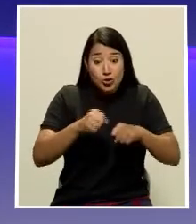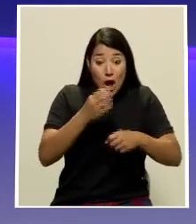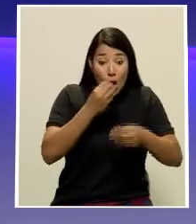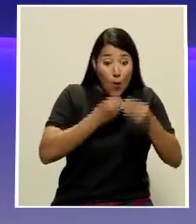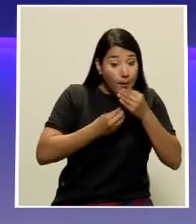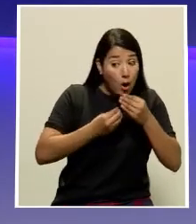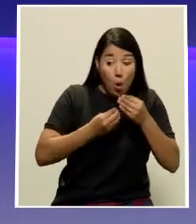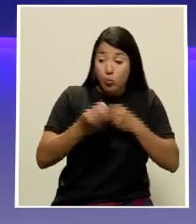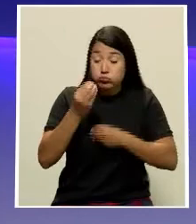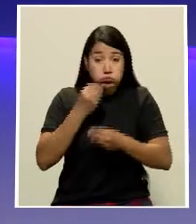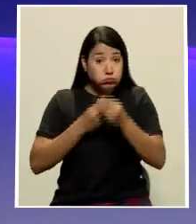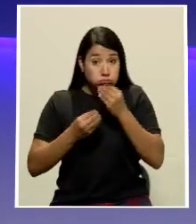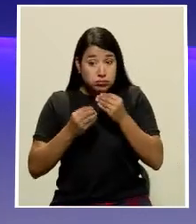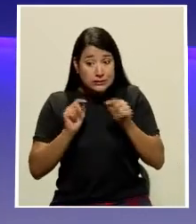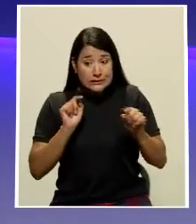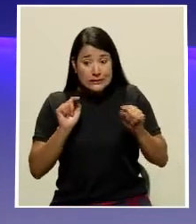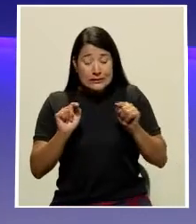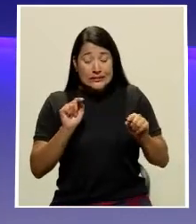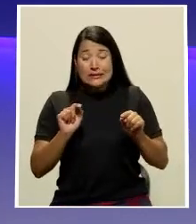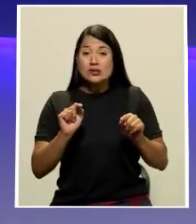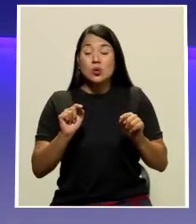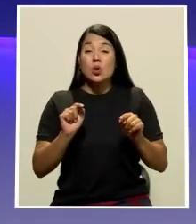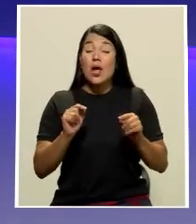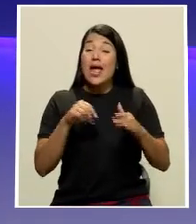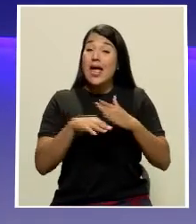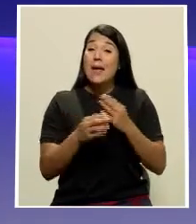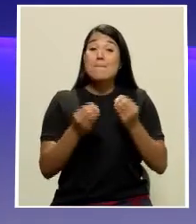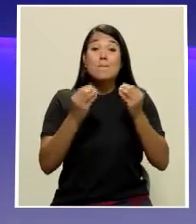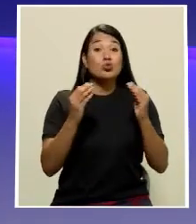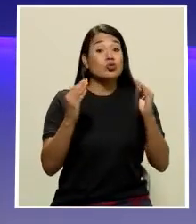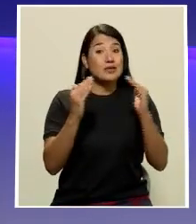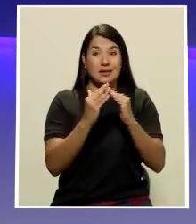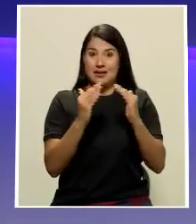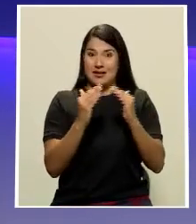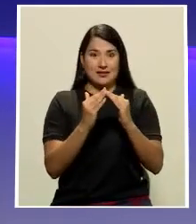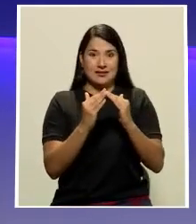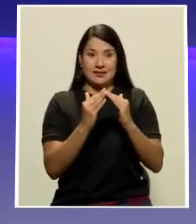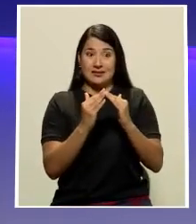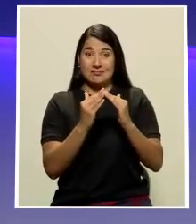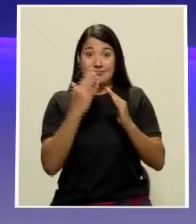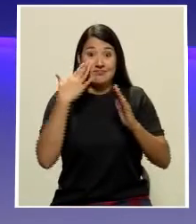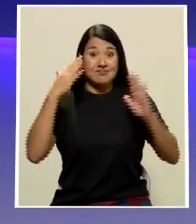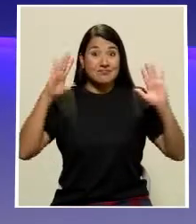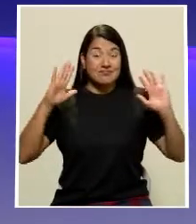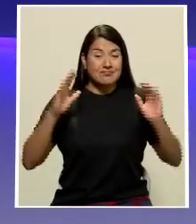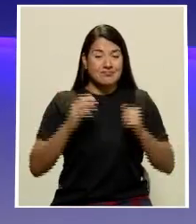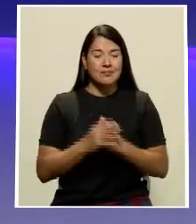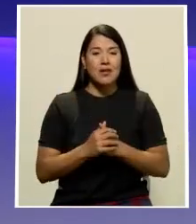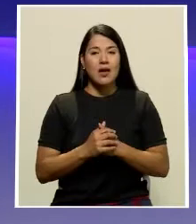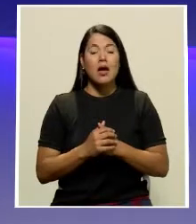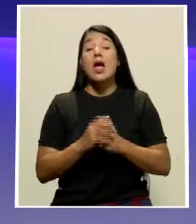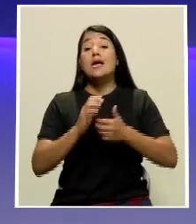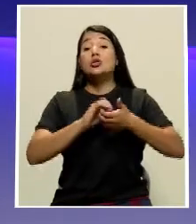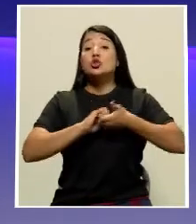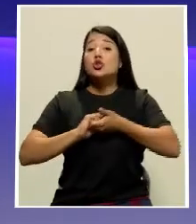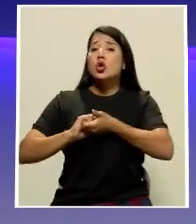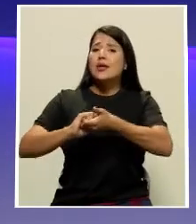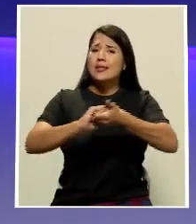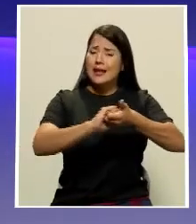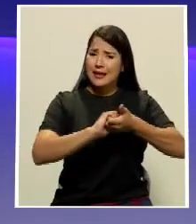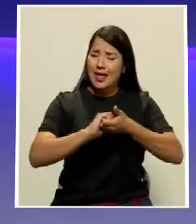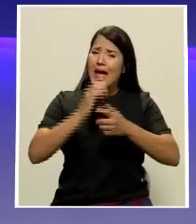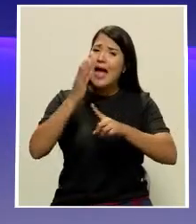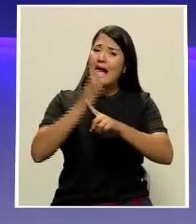comer es algo que en muchos hogares ya no se da por hecho. La solidaridad es cada